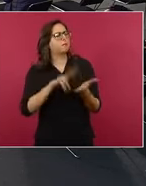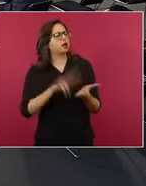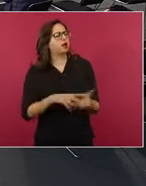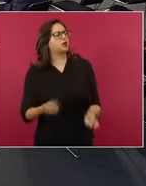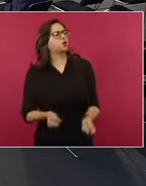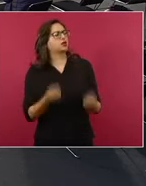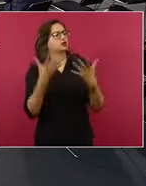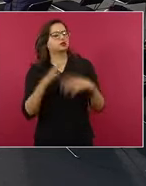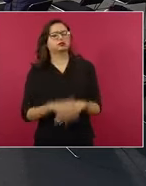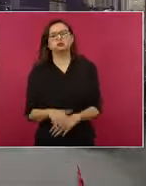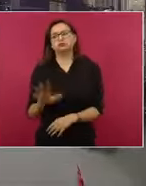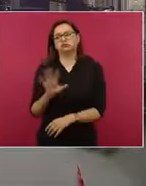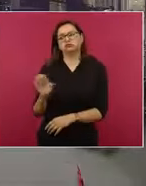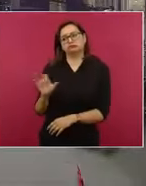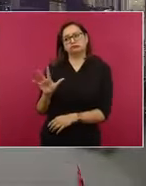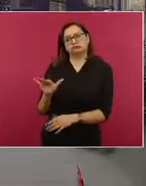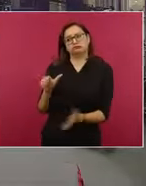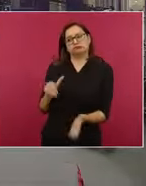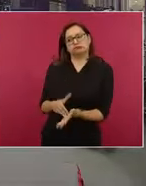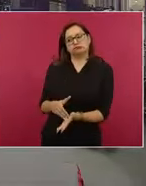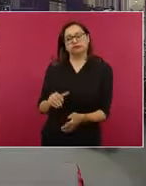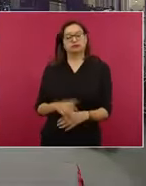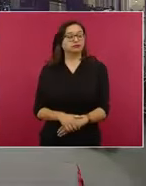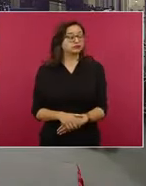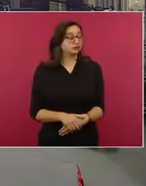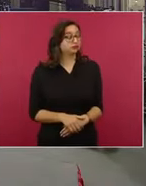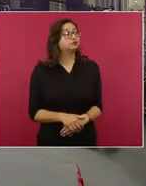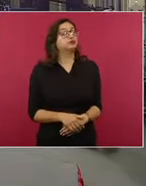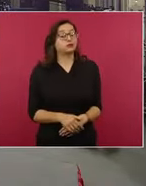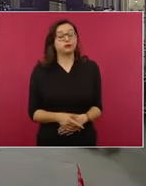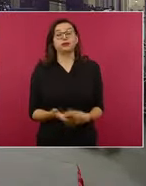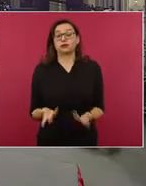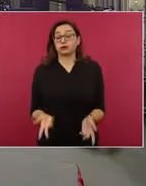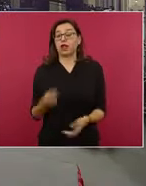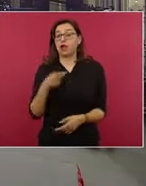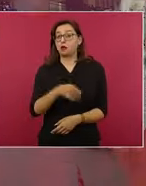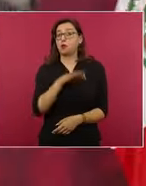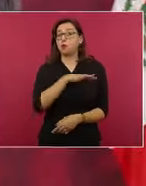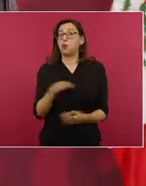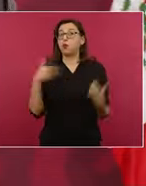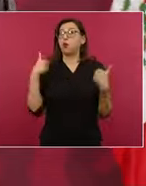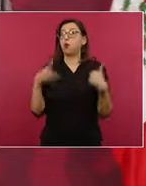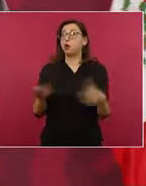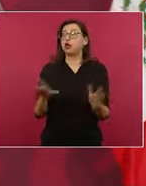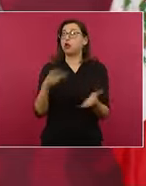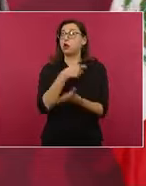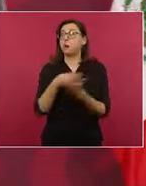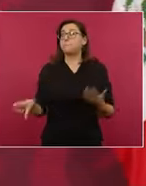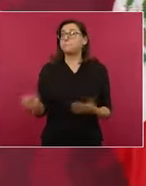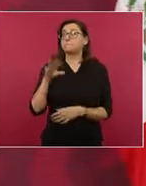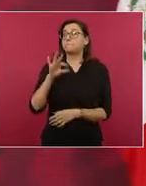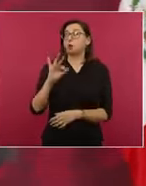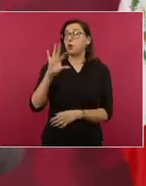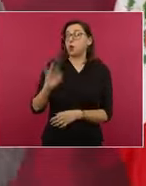500 mil. 500, bueno, sí. Aquí estamos hablando de 48, se aventó una unidad habitacional